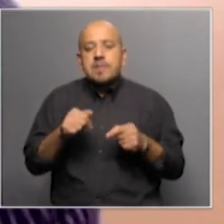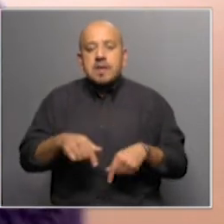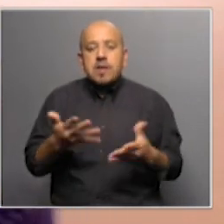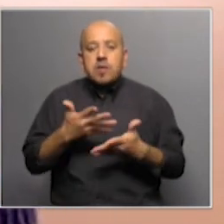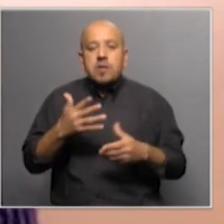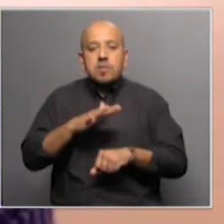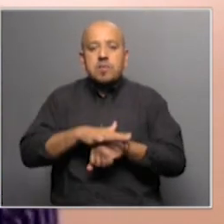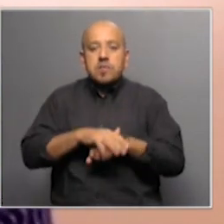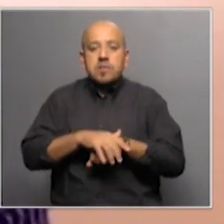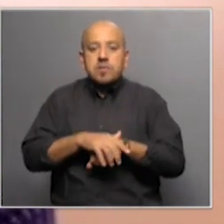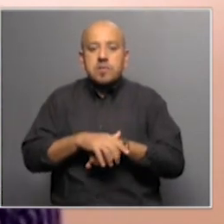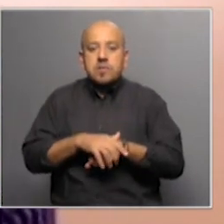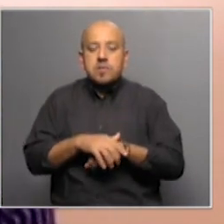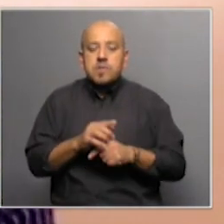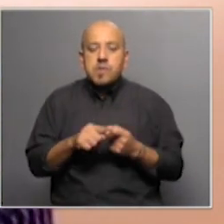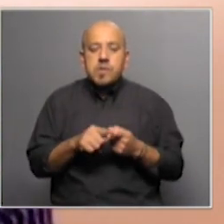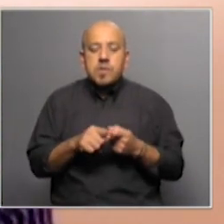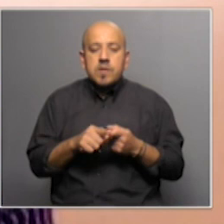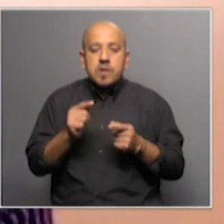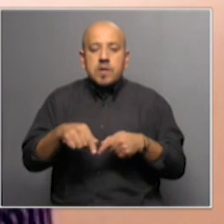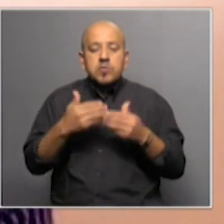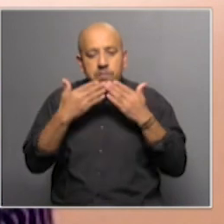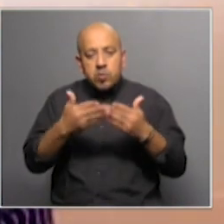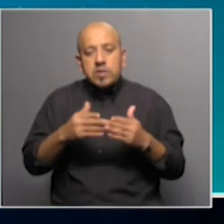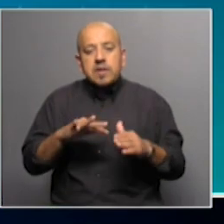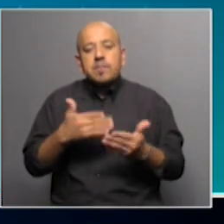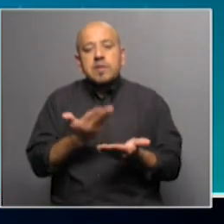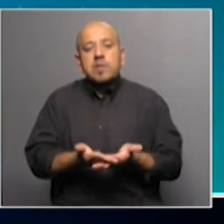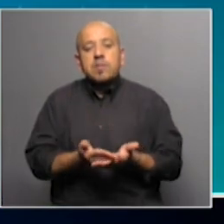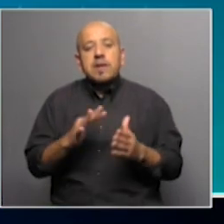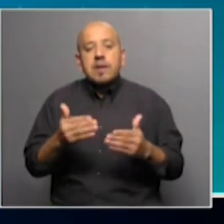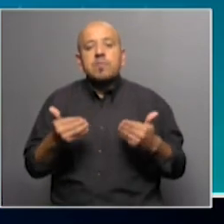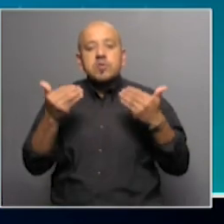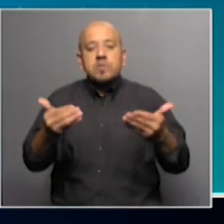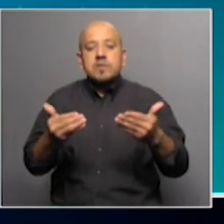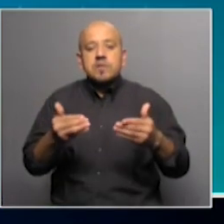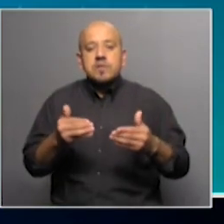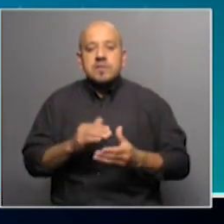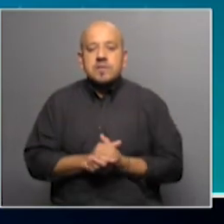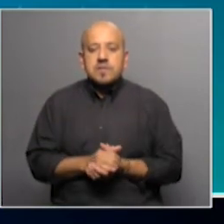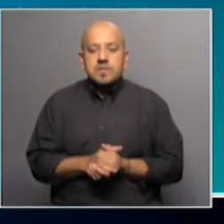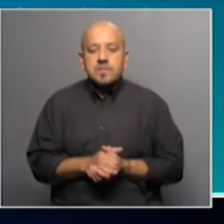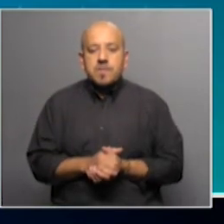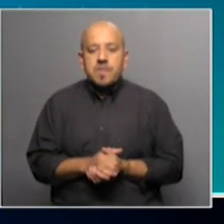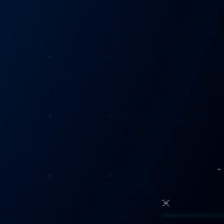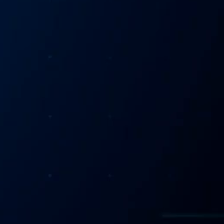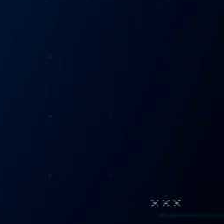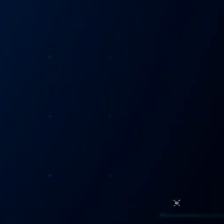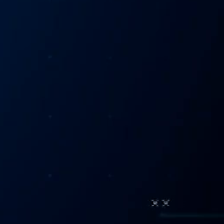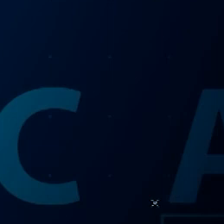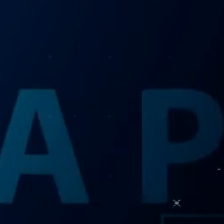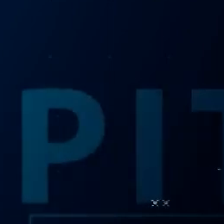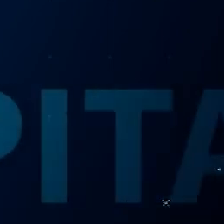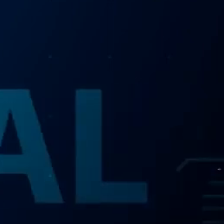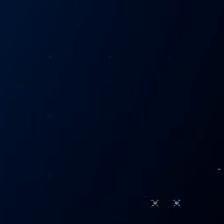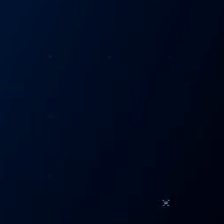momento nos estamos despidiendo. En todo caso, es una pregunta que queda planteada para próximas ediciones. Hasta la próxima. Hasta la próxima.